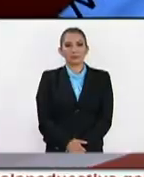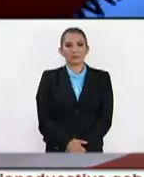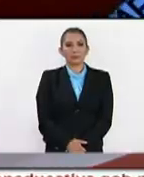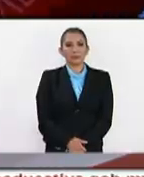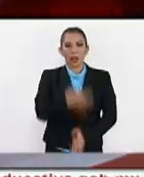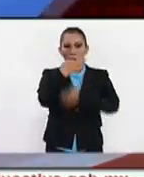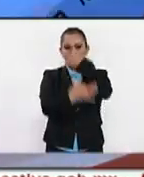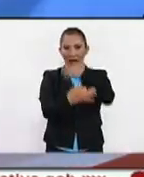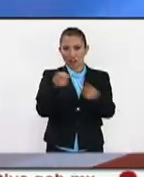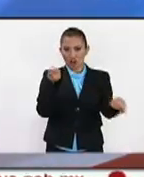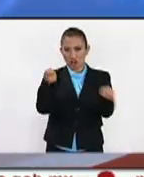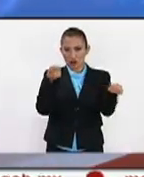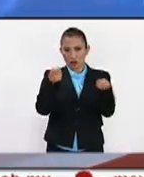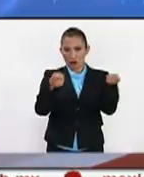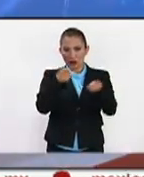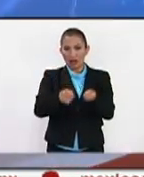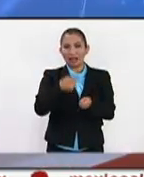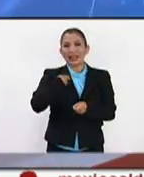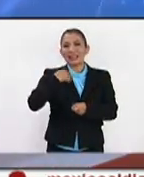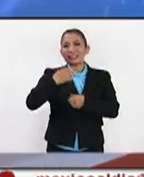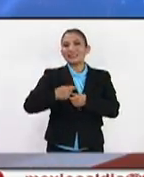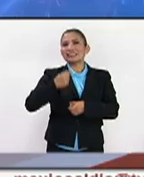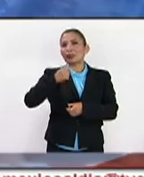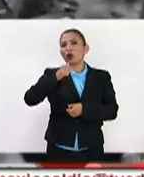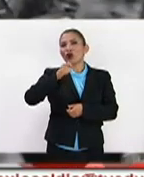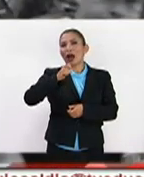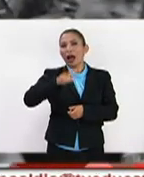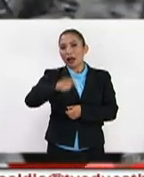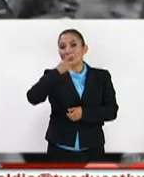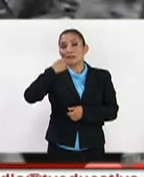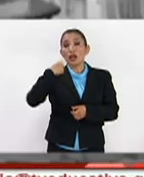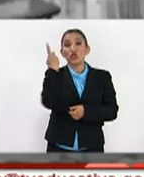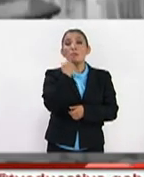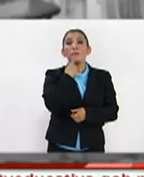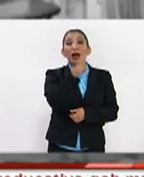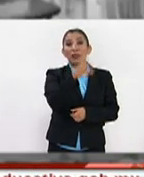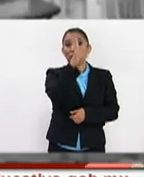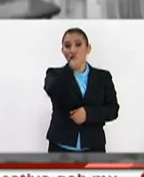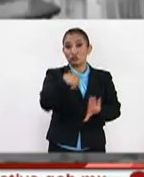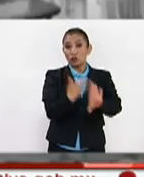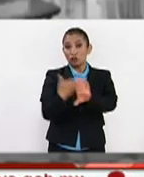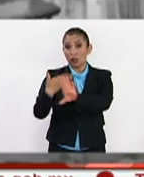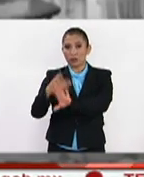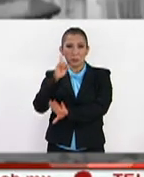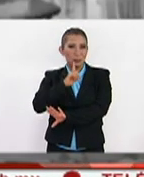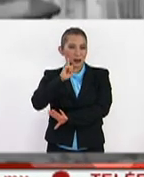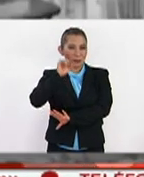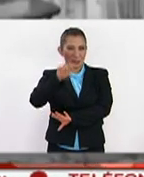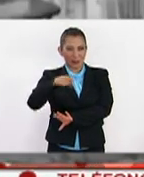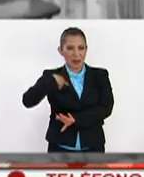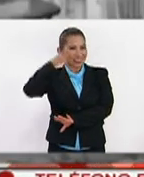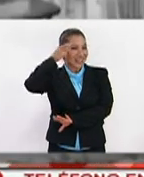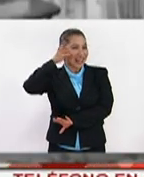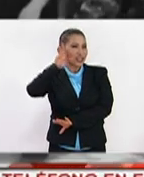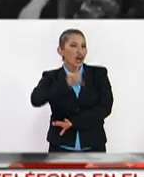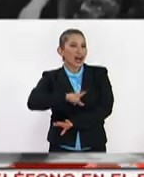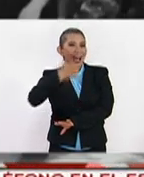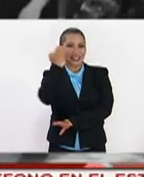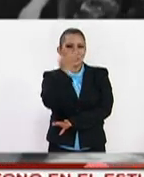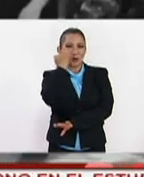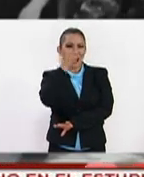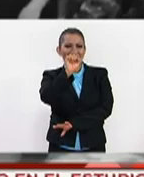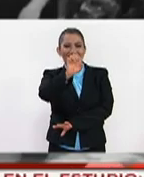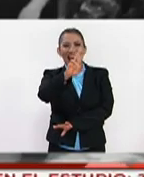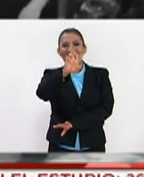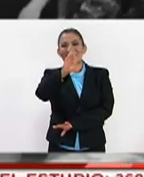Un juez de control del Tribunal Superior de Justicia capitalino libró 2 órdenes de aprehensión en contra de Mónica García Villegas. Ella es o era